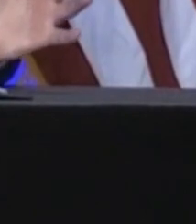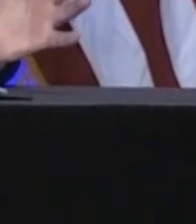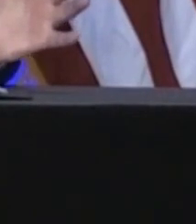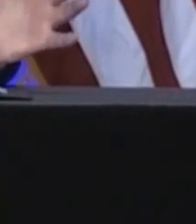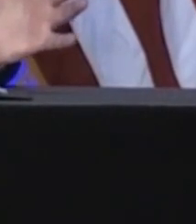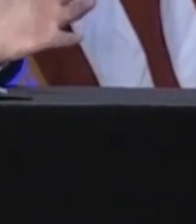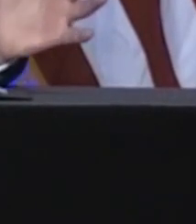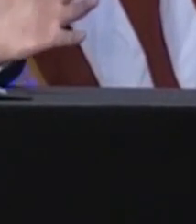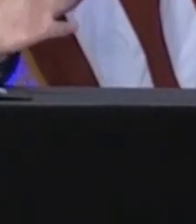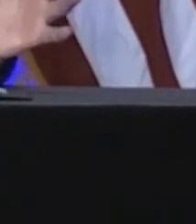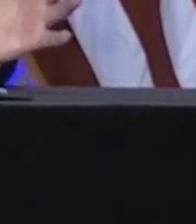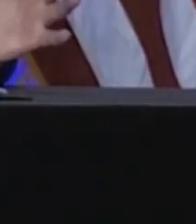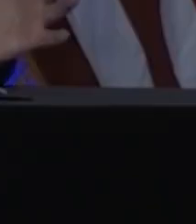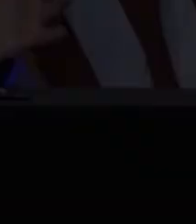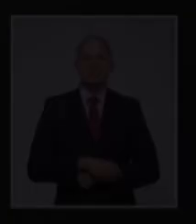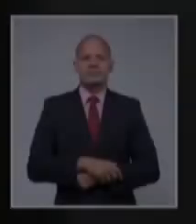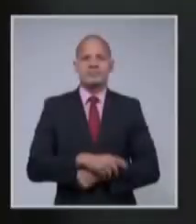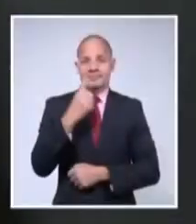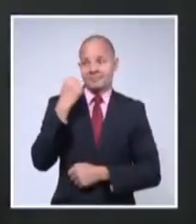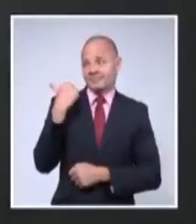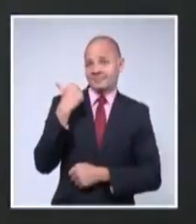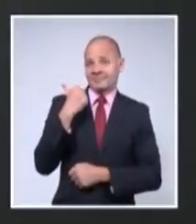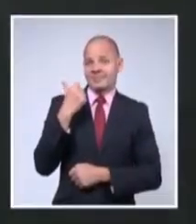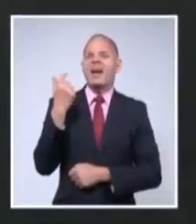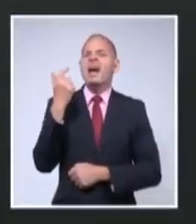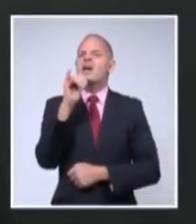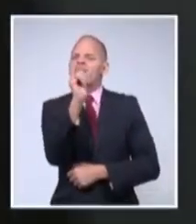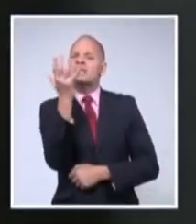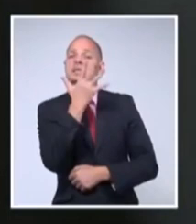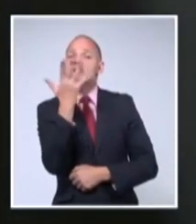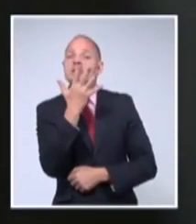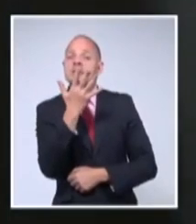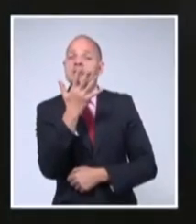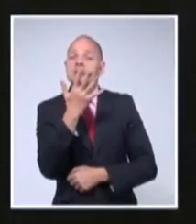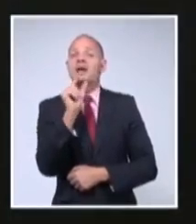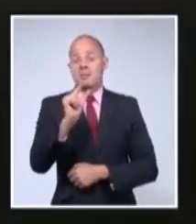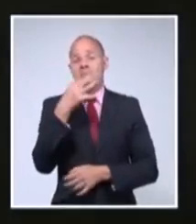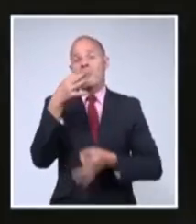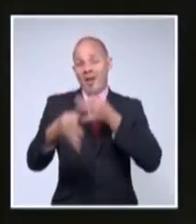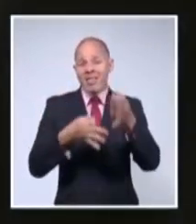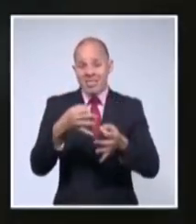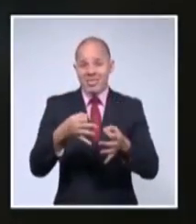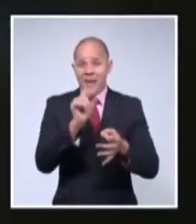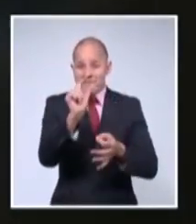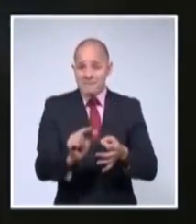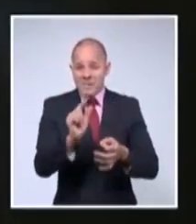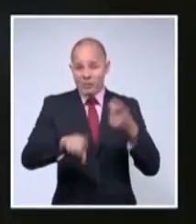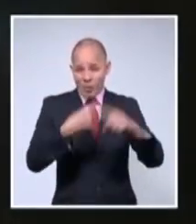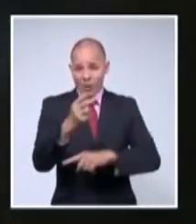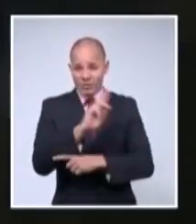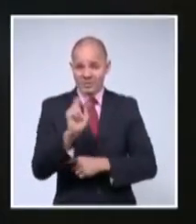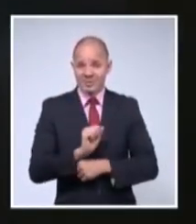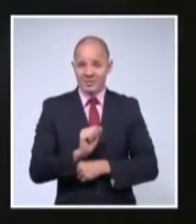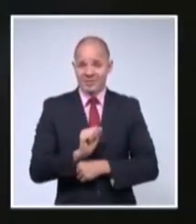Estados Unidos mediante la llamada Ley Logan, en Cuba se llevan a cabo con provocativo descaro. Los integrantes del Movimiento